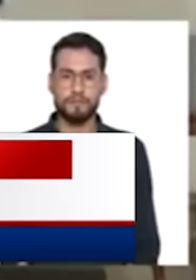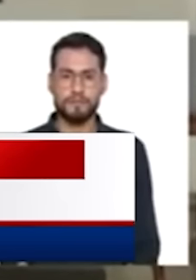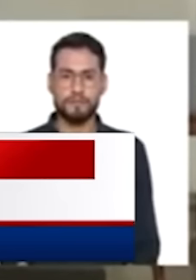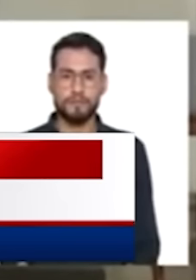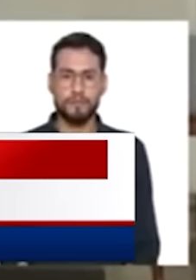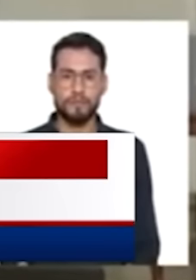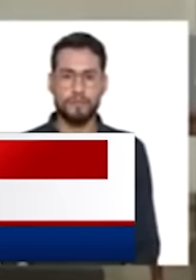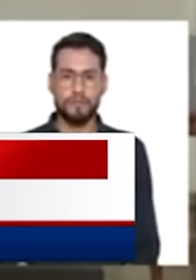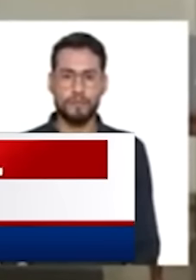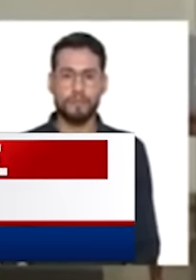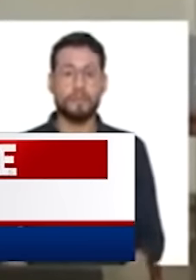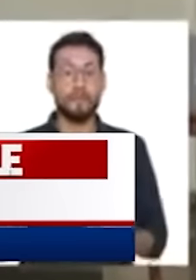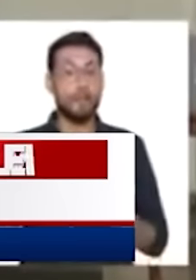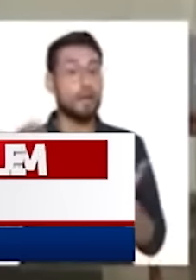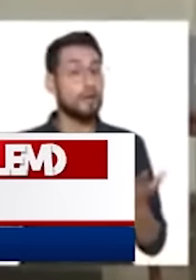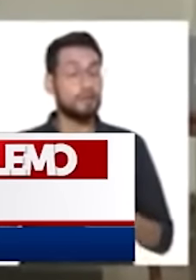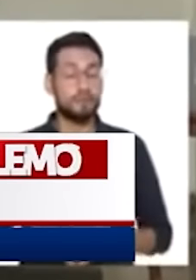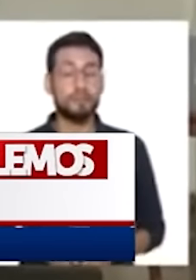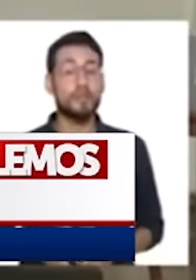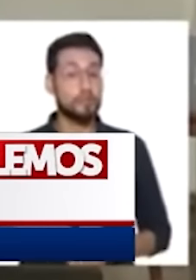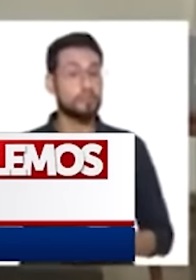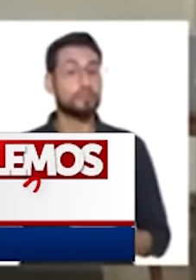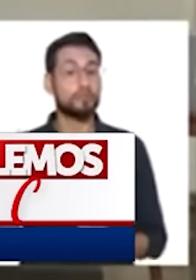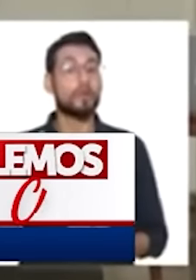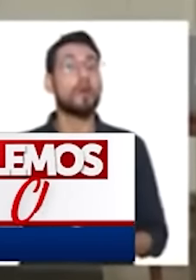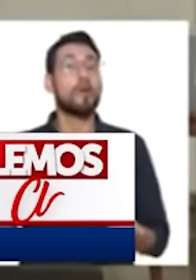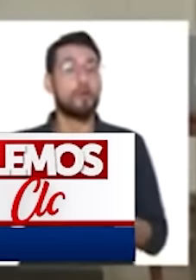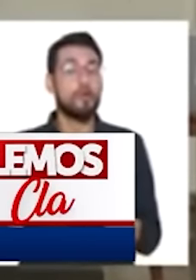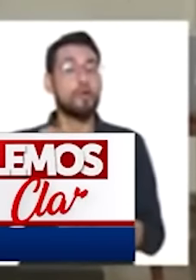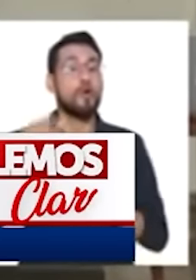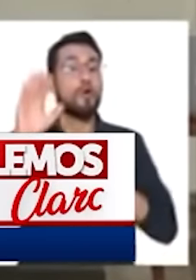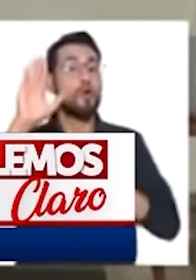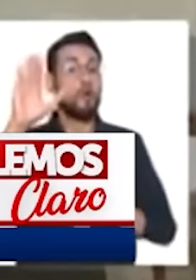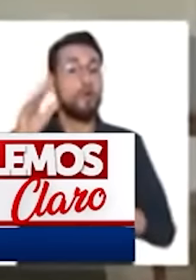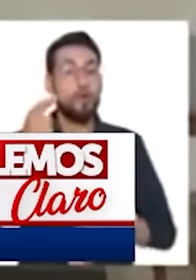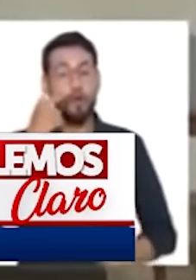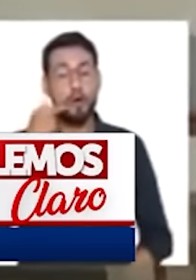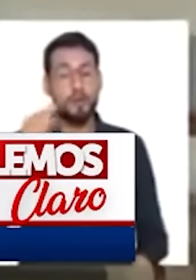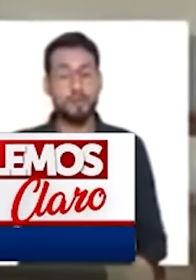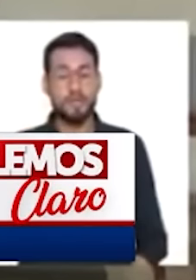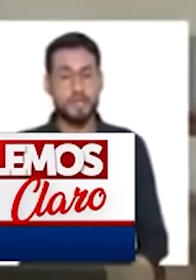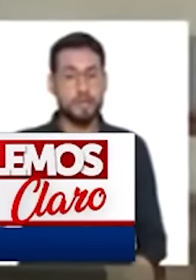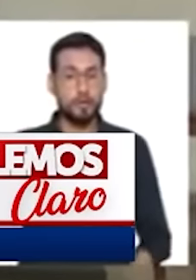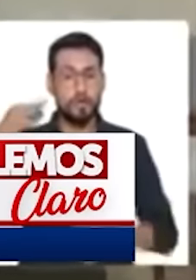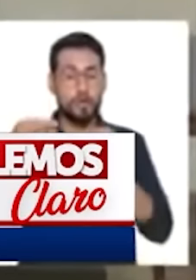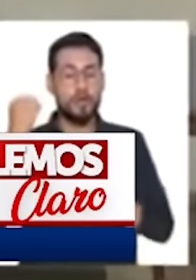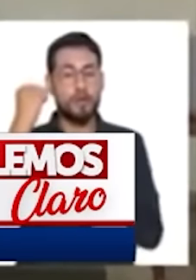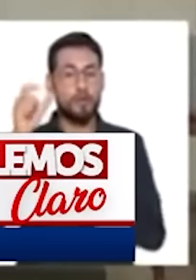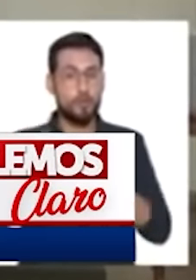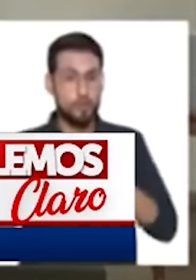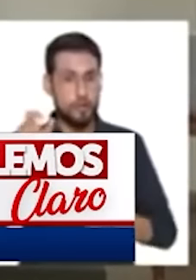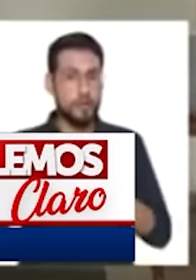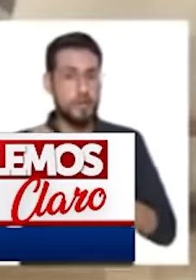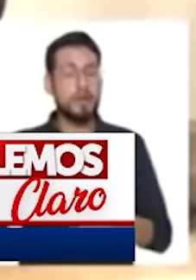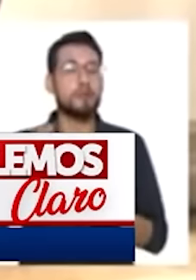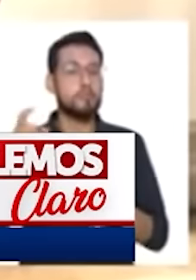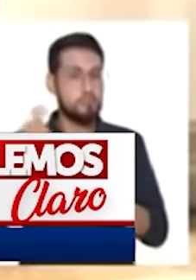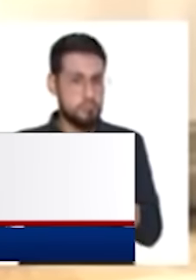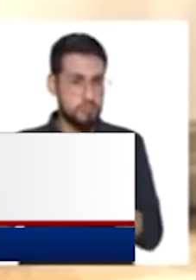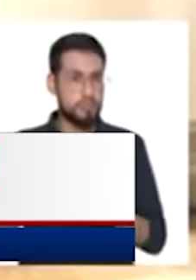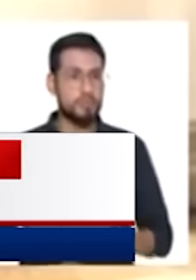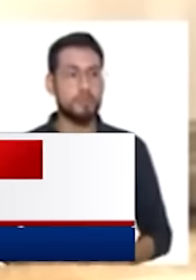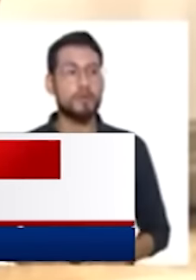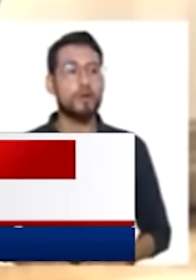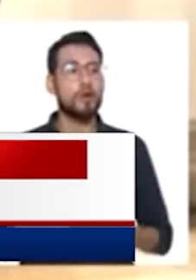demande ahí escuchamos una vez más la juramentación de el ministro de justicia y Derechos Humanos en esta